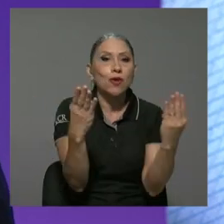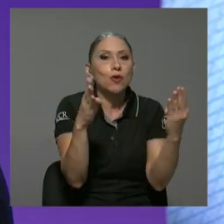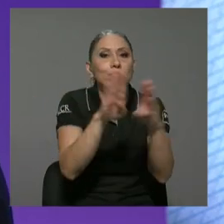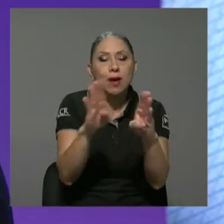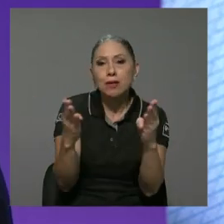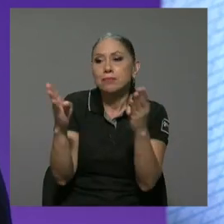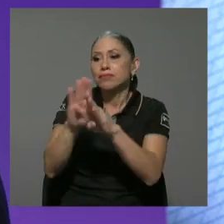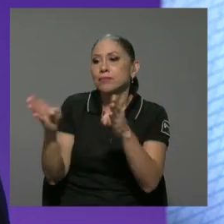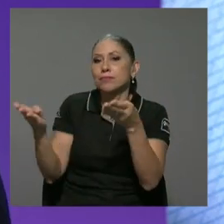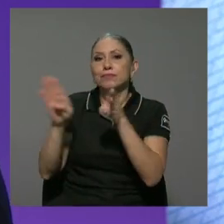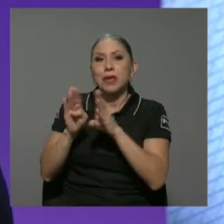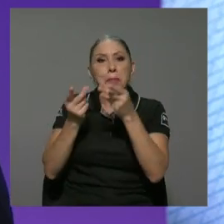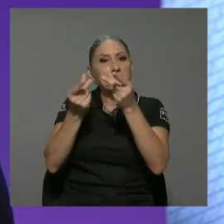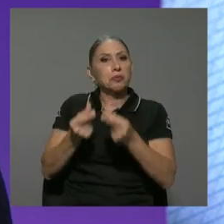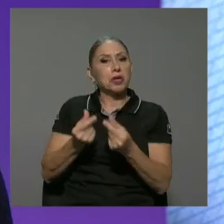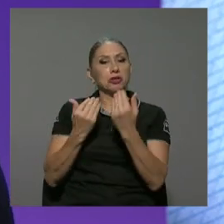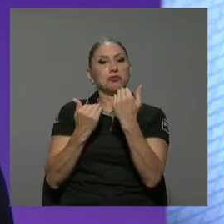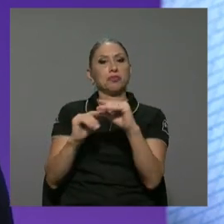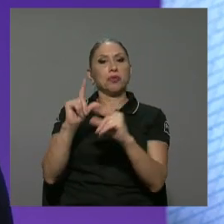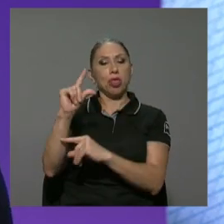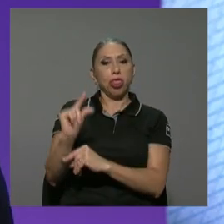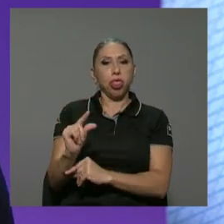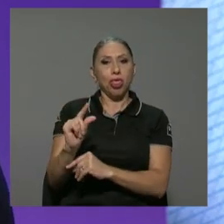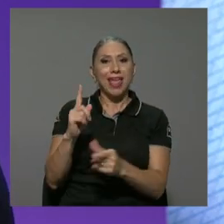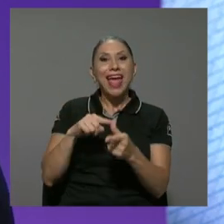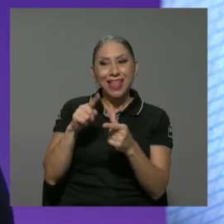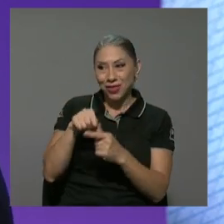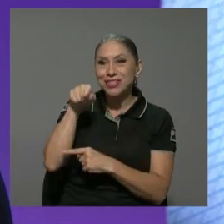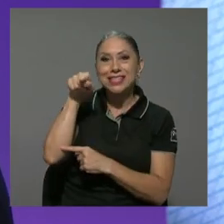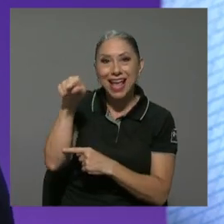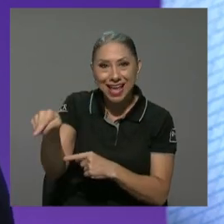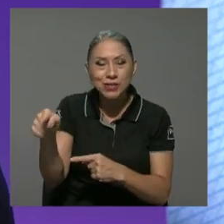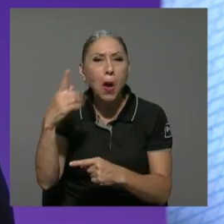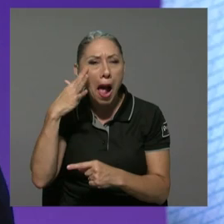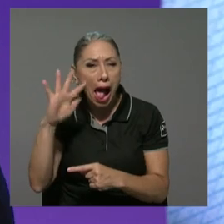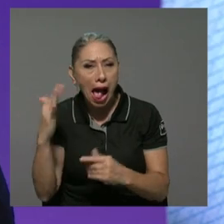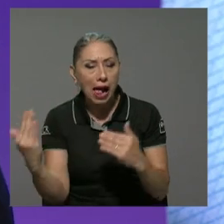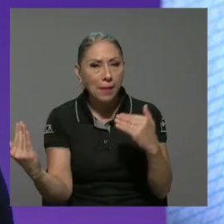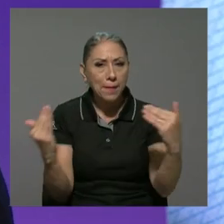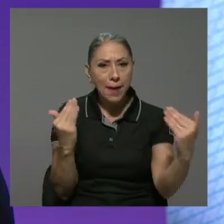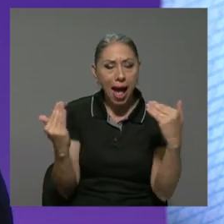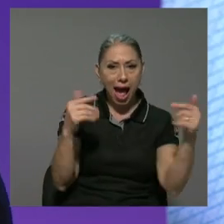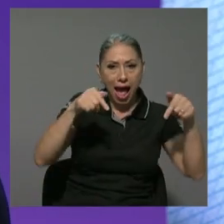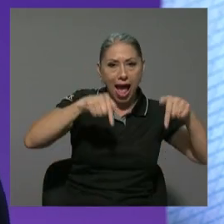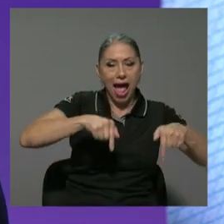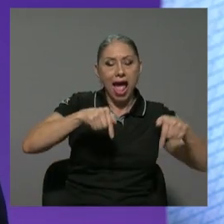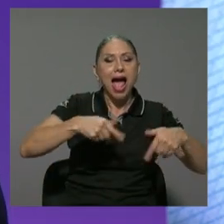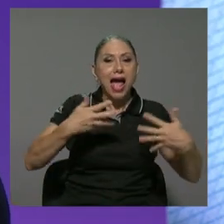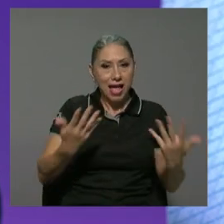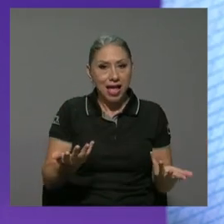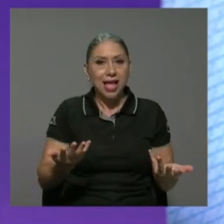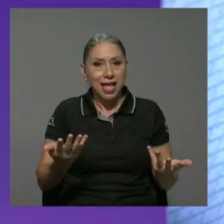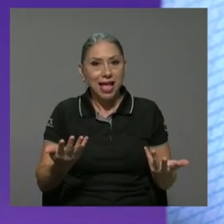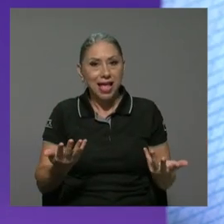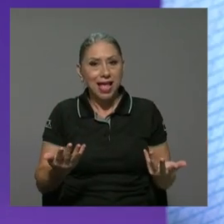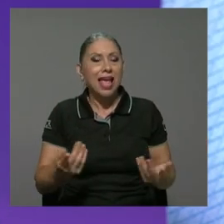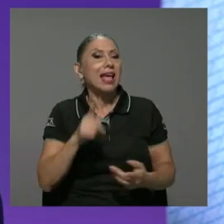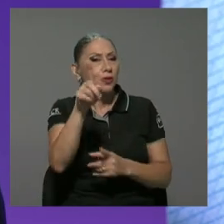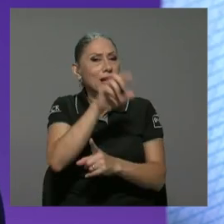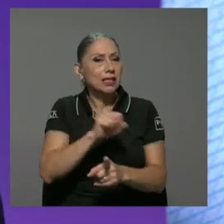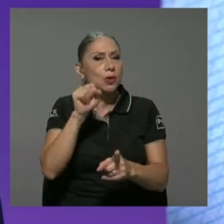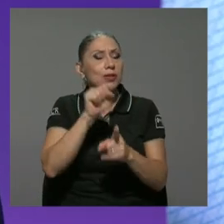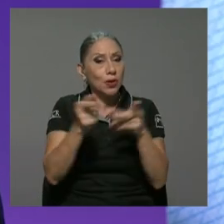¿no? Entonces, ahí hay una similitud que quisiera señalar, que es una tendencia a